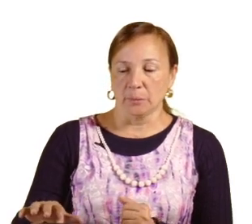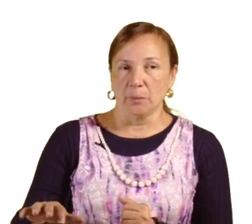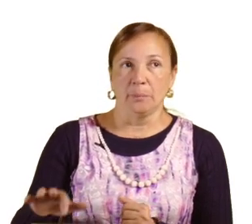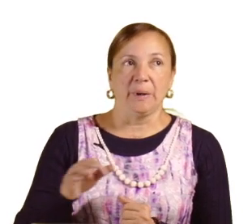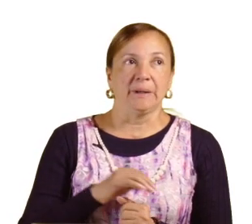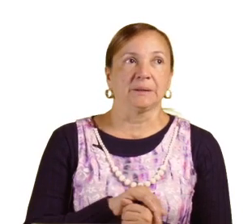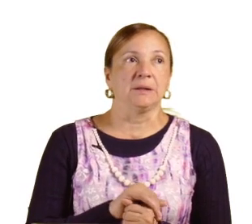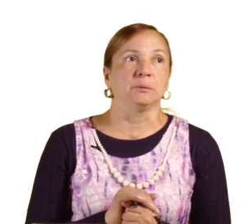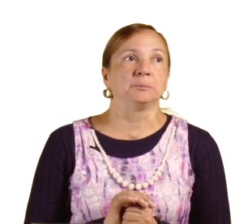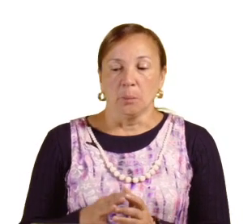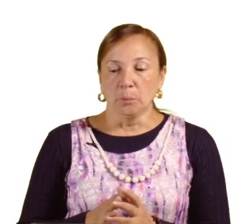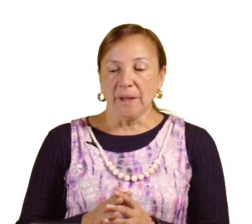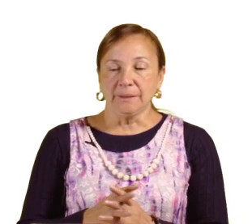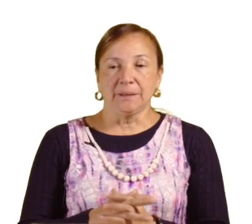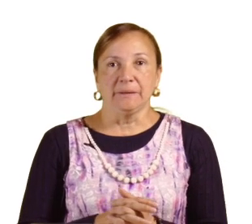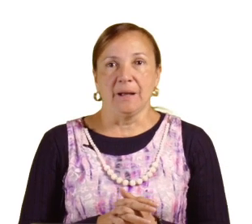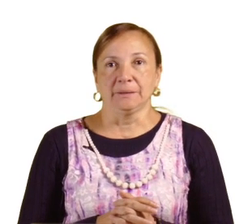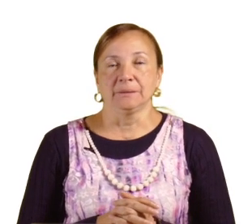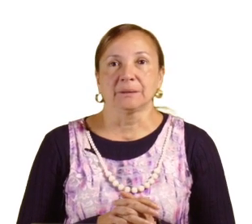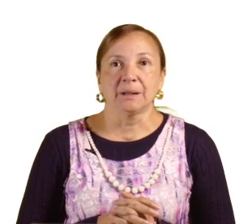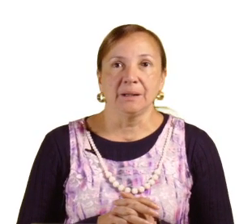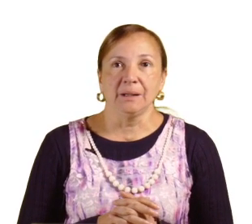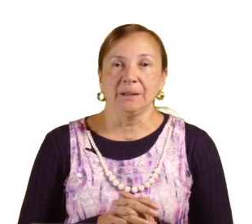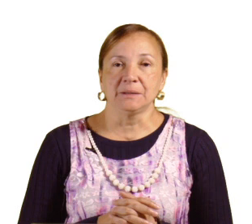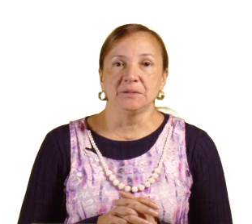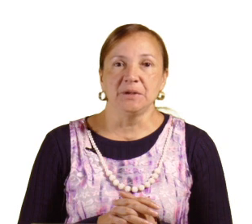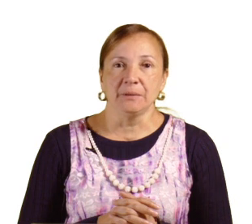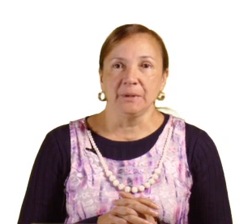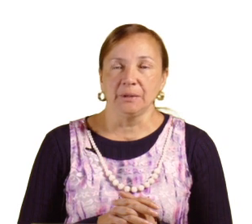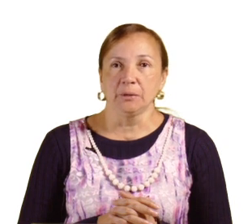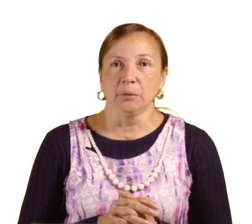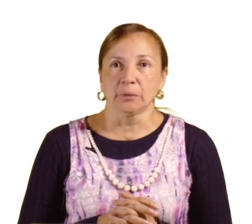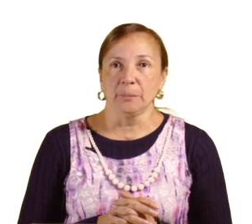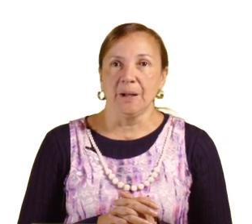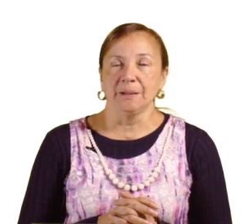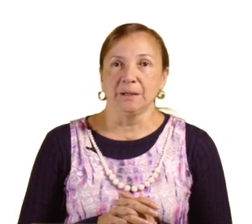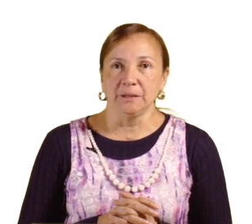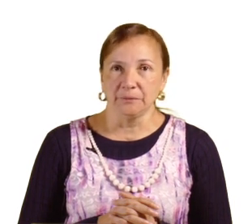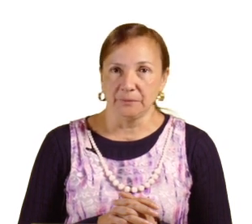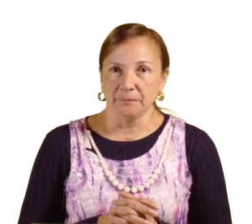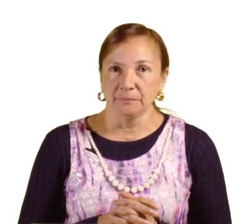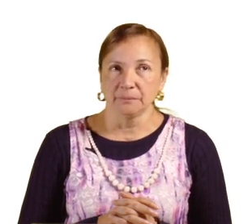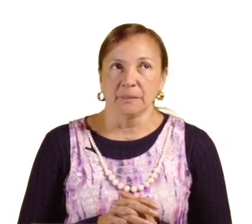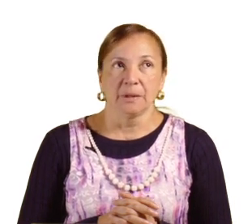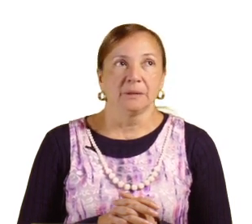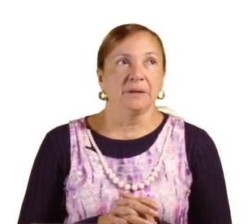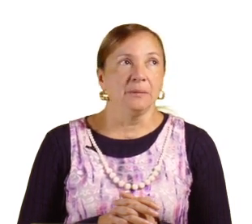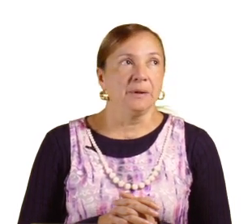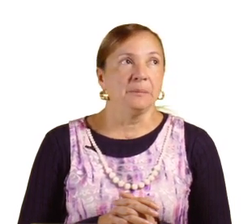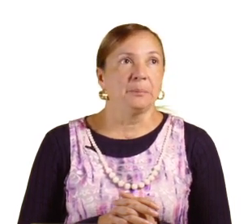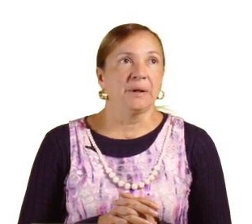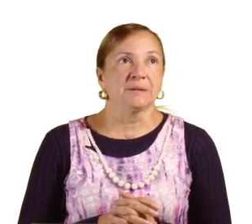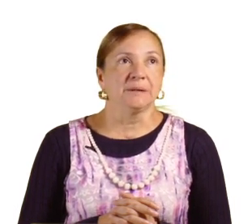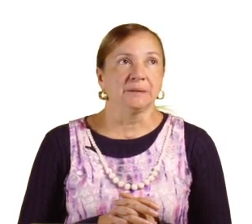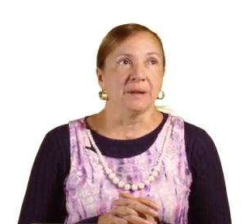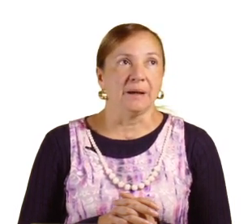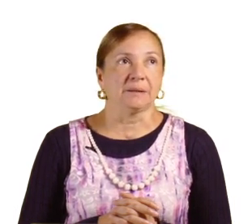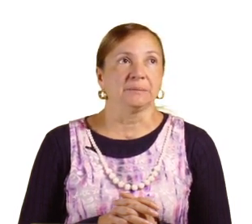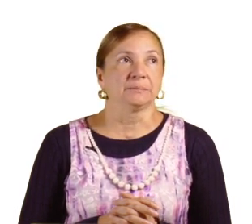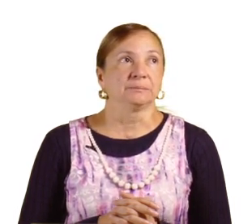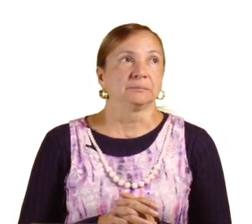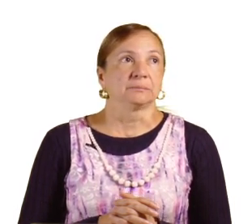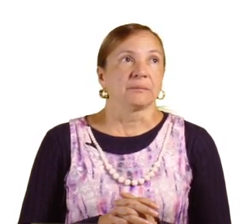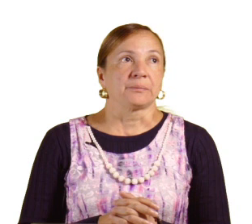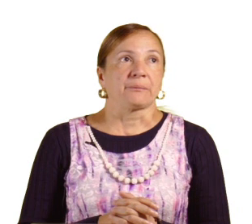periodo comparativo. Una entidad que lleve norma NIF debe